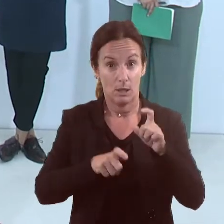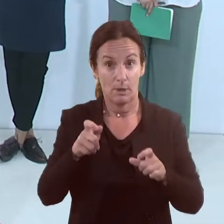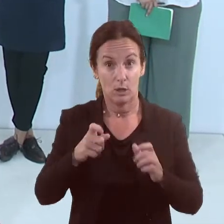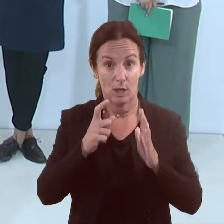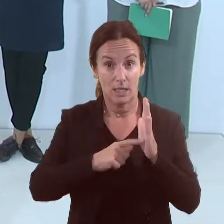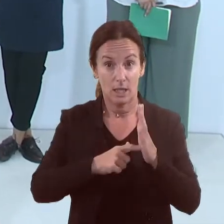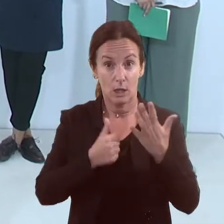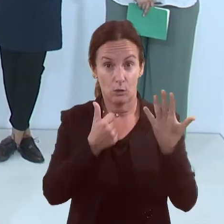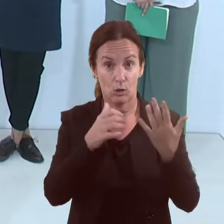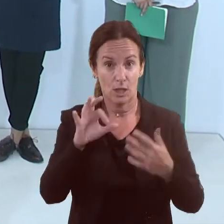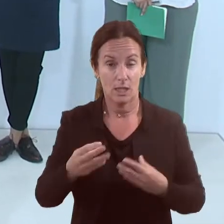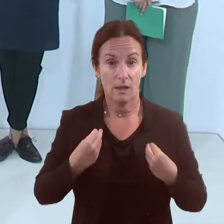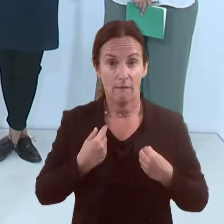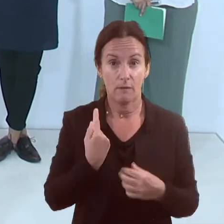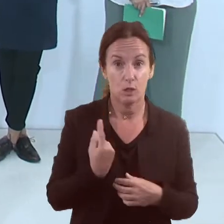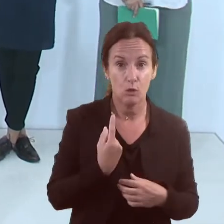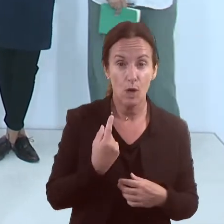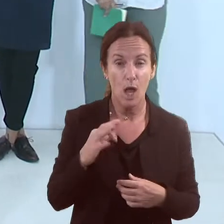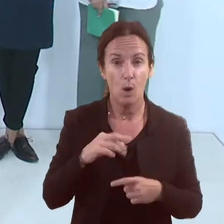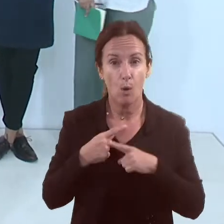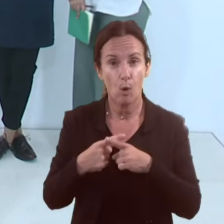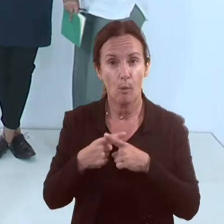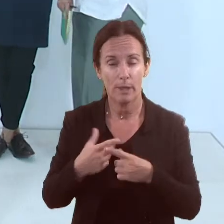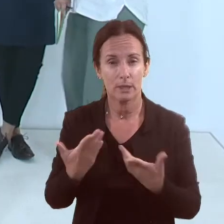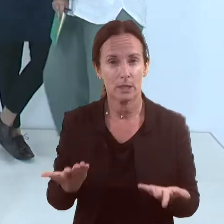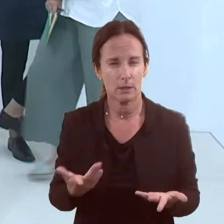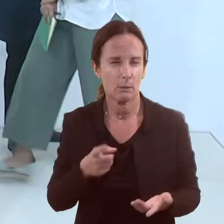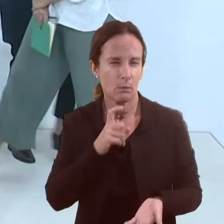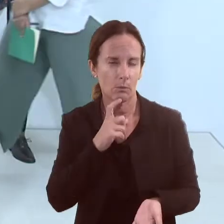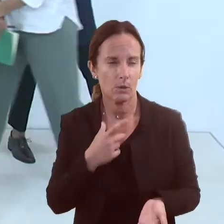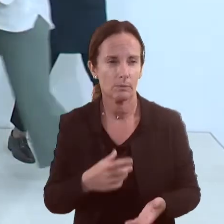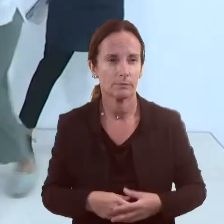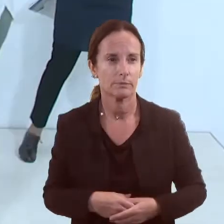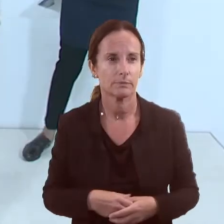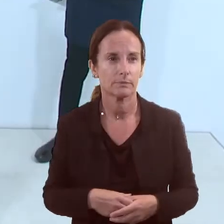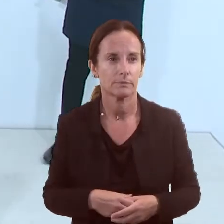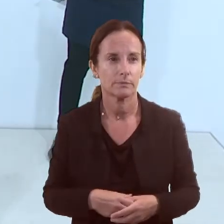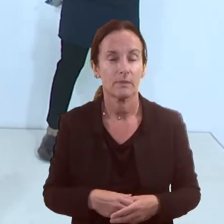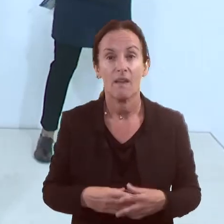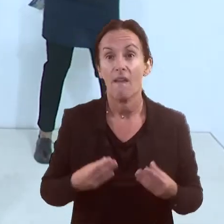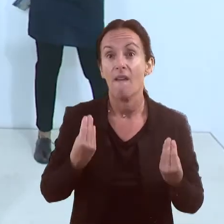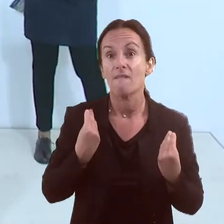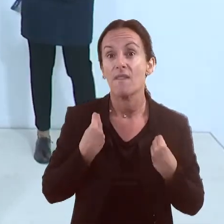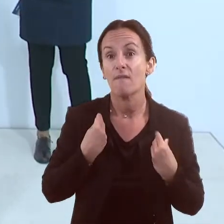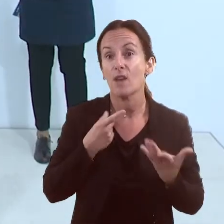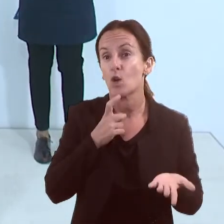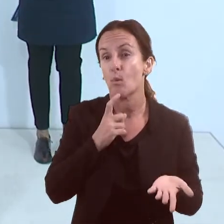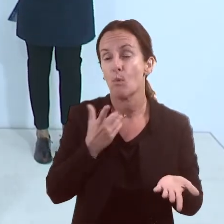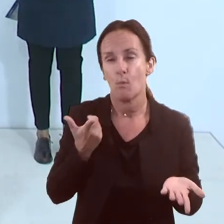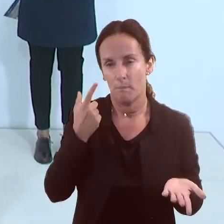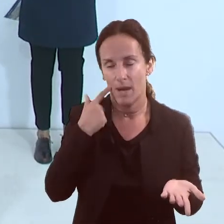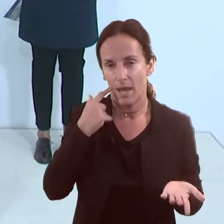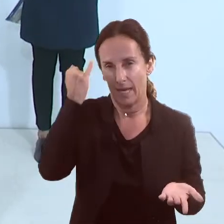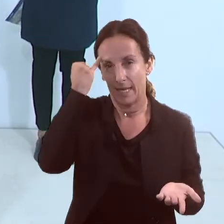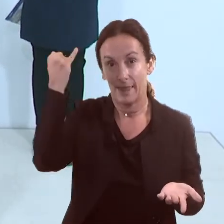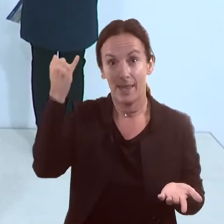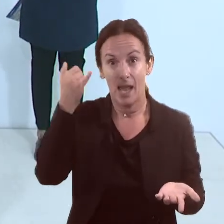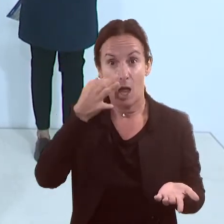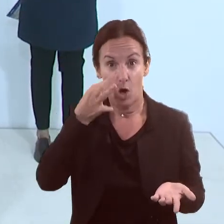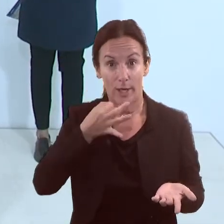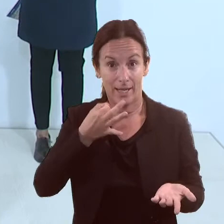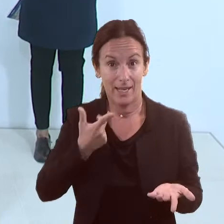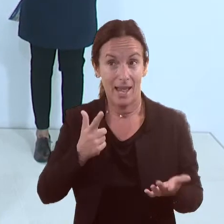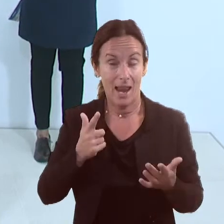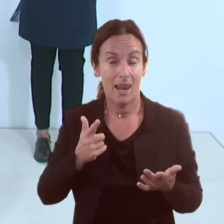o vivirían, se agruparían, no sé. Vivirán como… Mira, la idea original